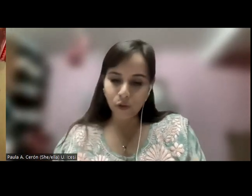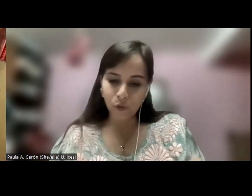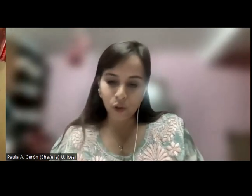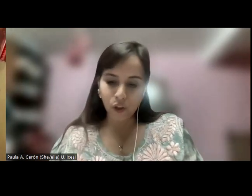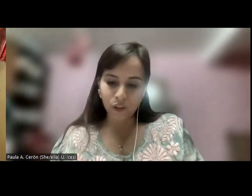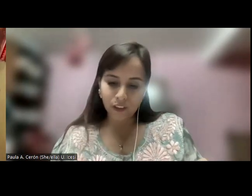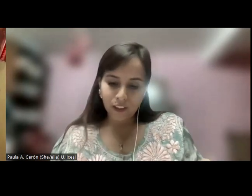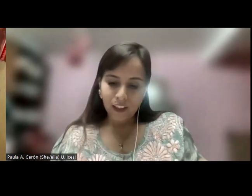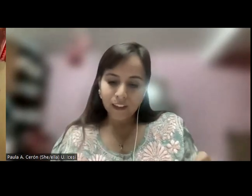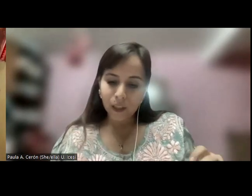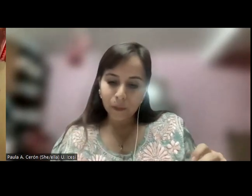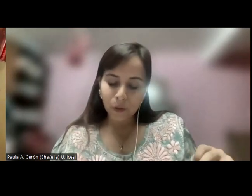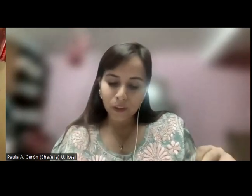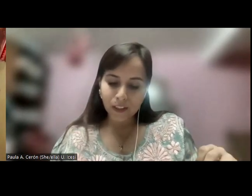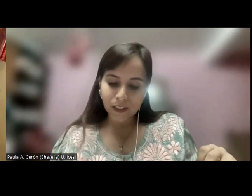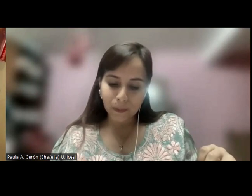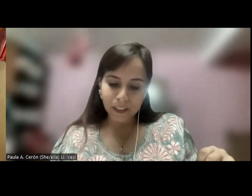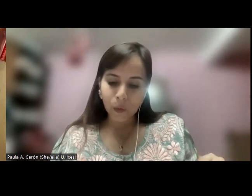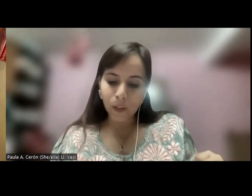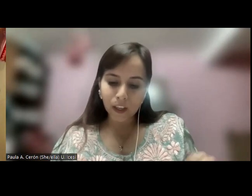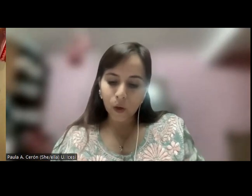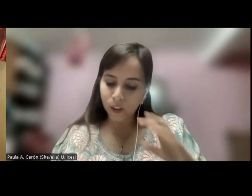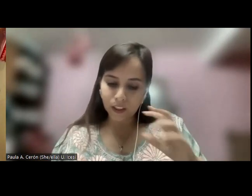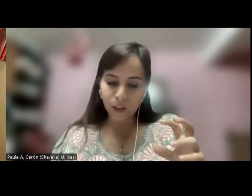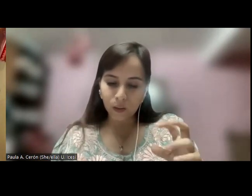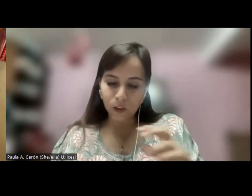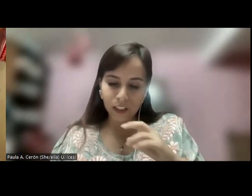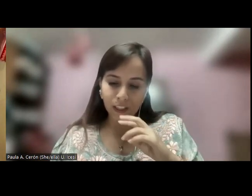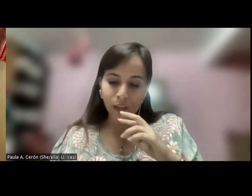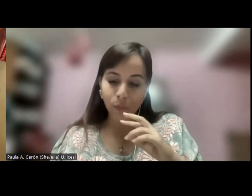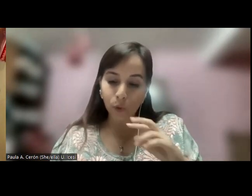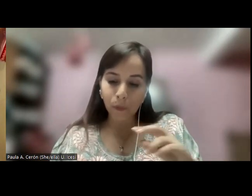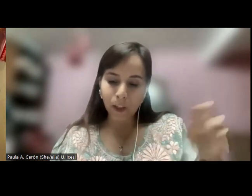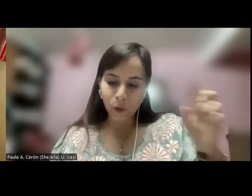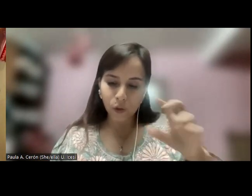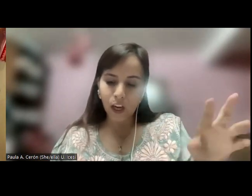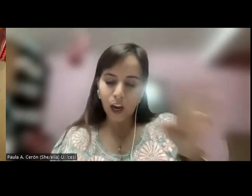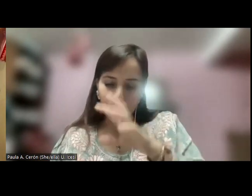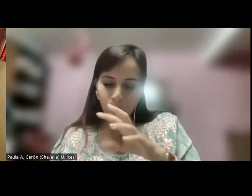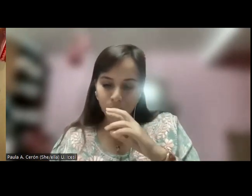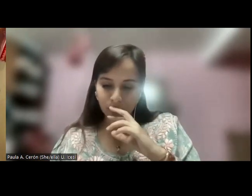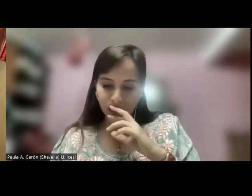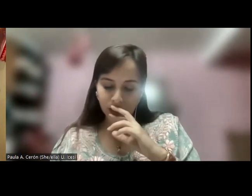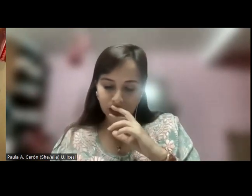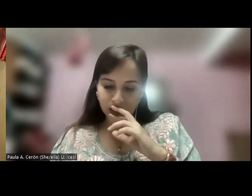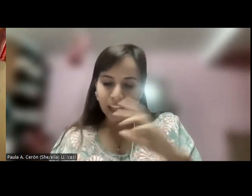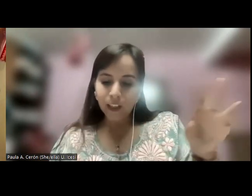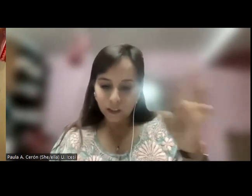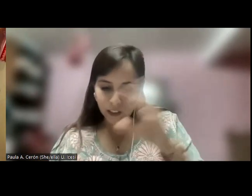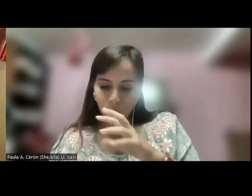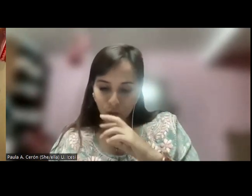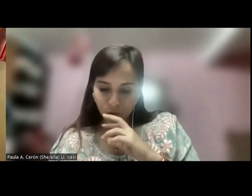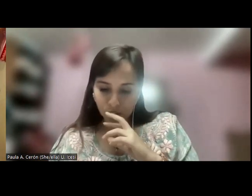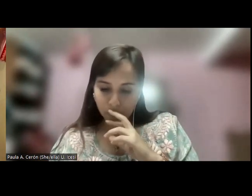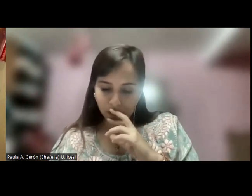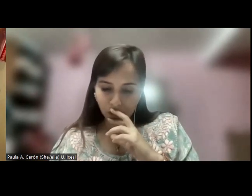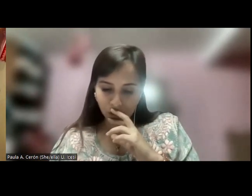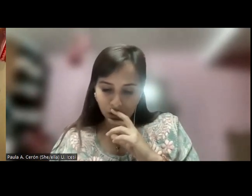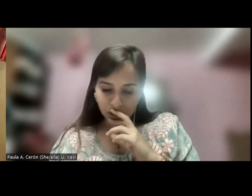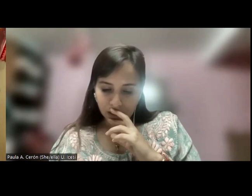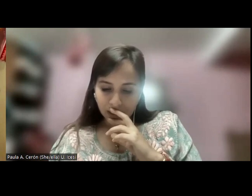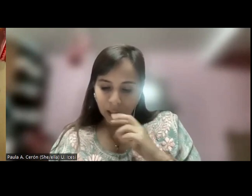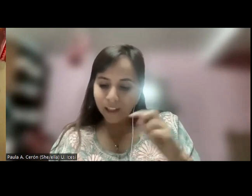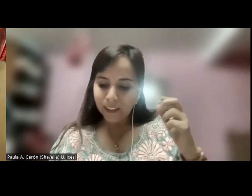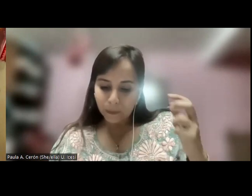a construcción en términos de sistemas de cuidado que creo que que es muy valiosa abordarla en en otros